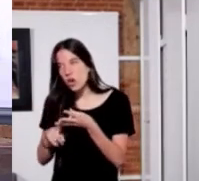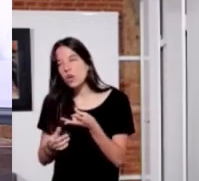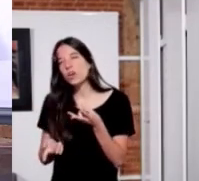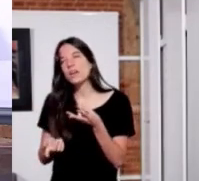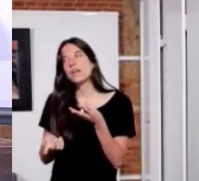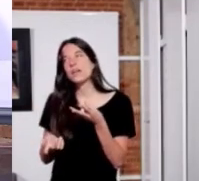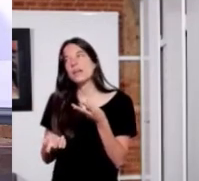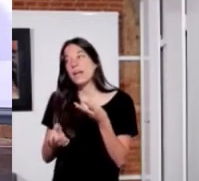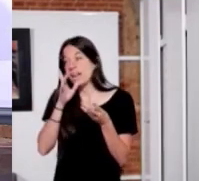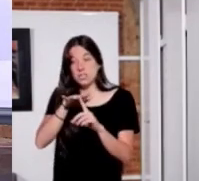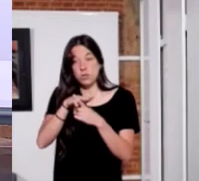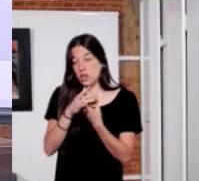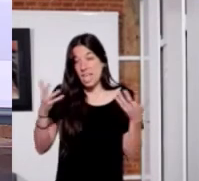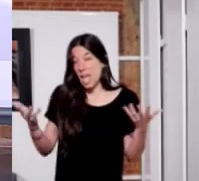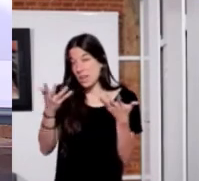nuestra casa, ¿no? Entonces,